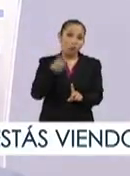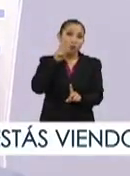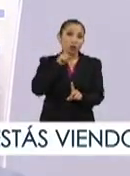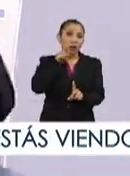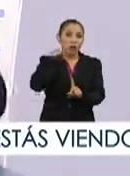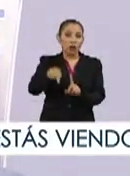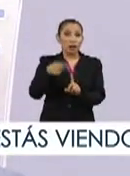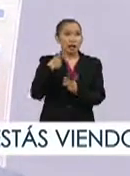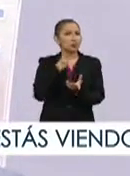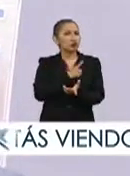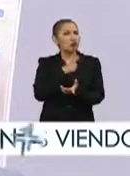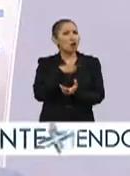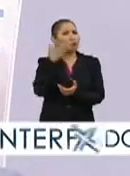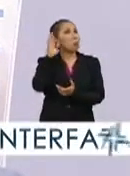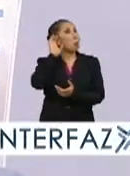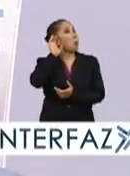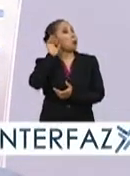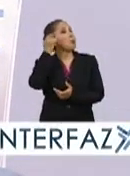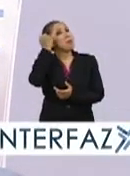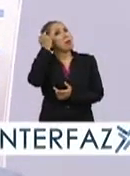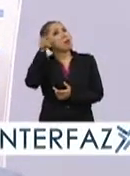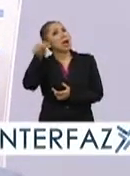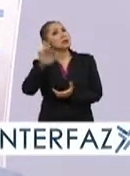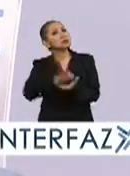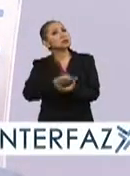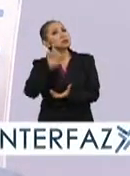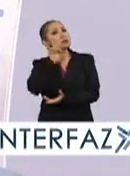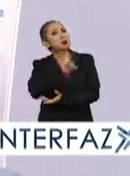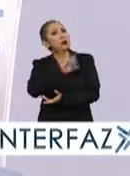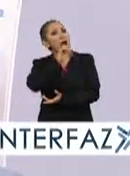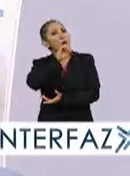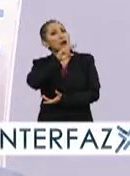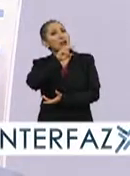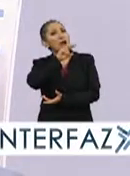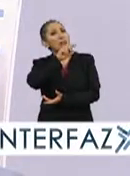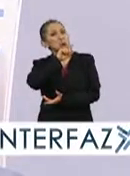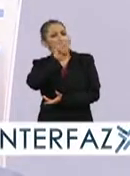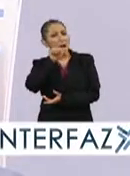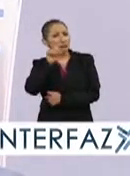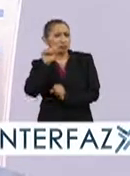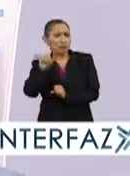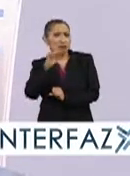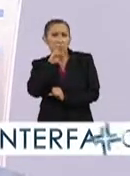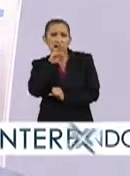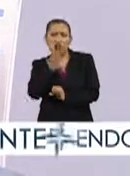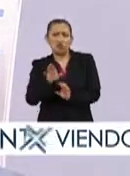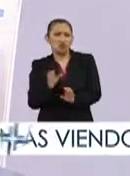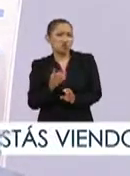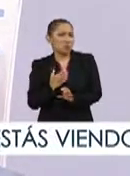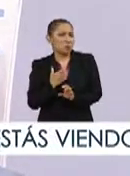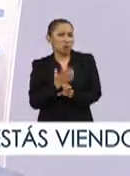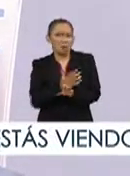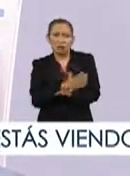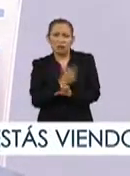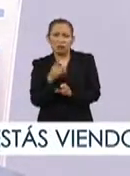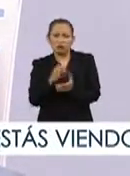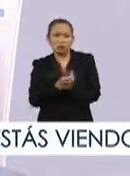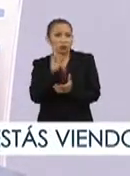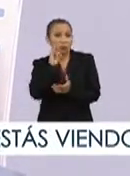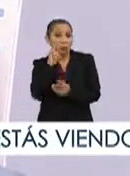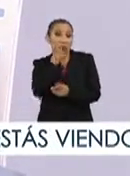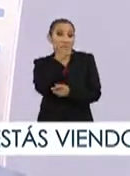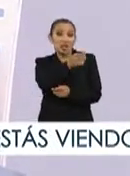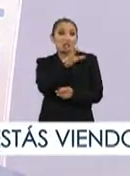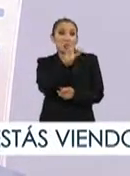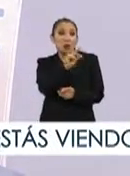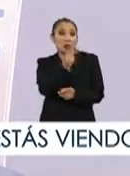porque la tenemos solamente una idea de que era la compañera de Octavio Paz, y lo fue. Claro. Fue la mejor compañera que tuvo Octavio Paz. Muchos dicen